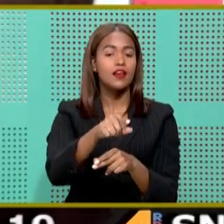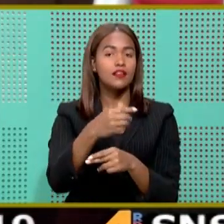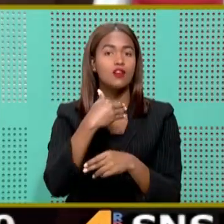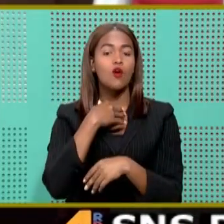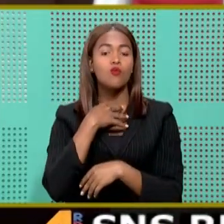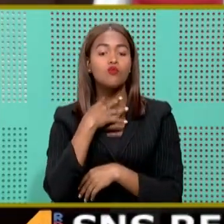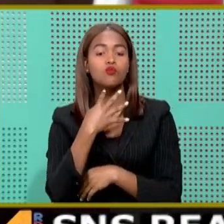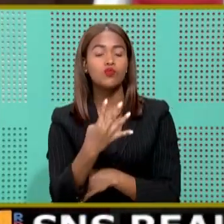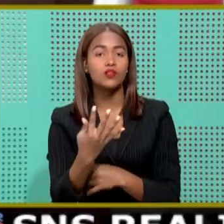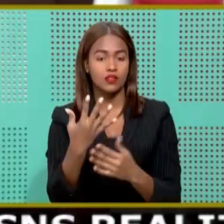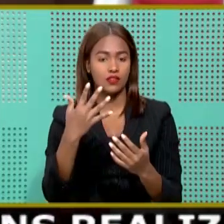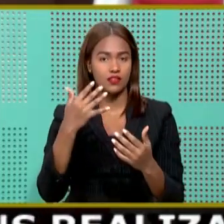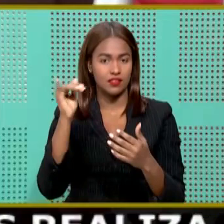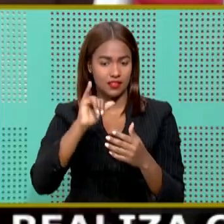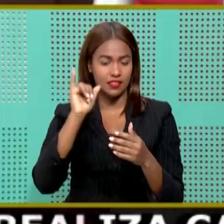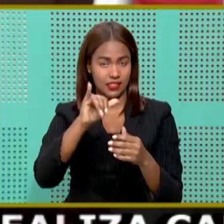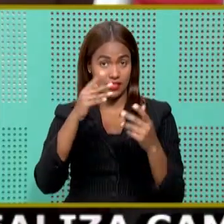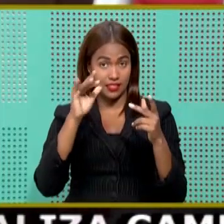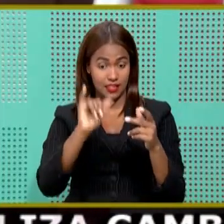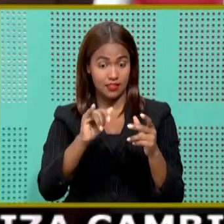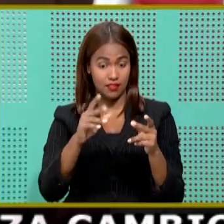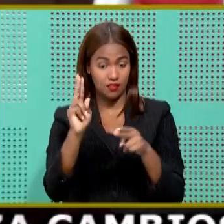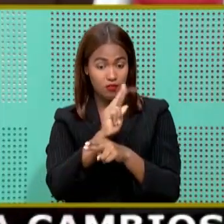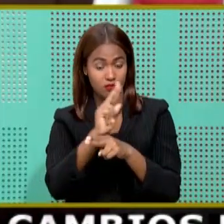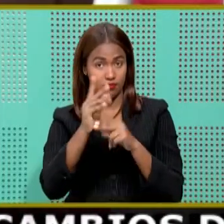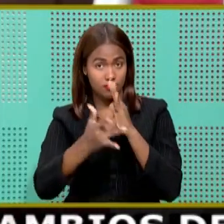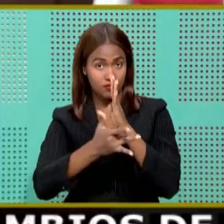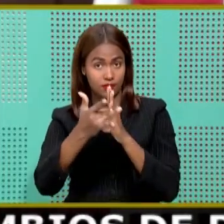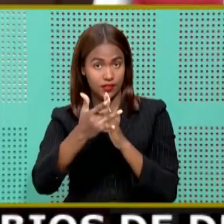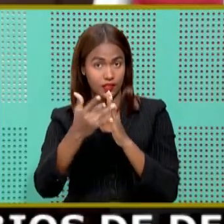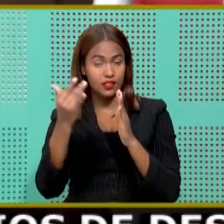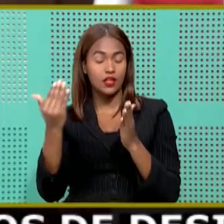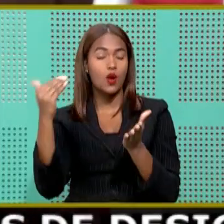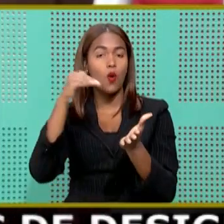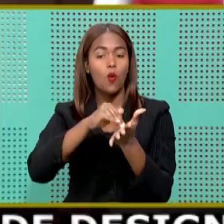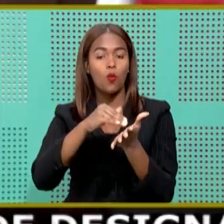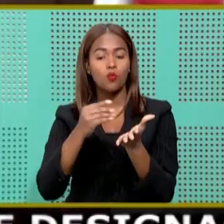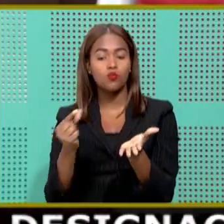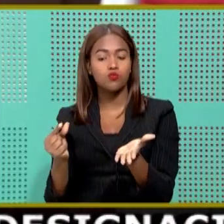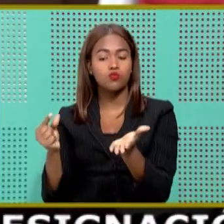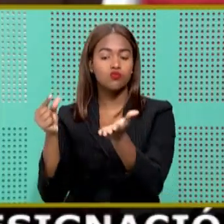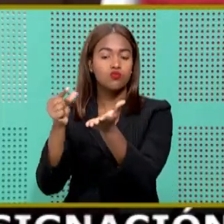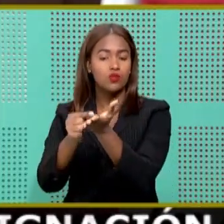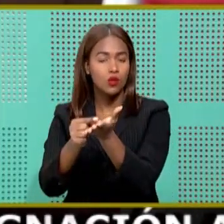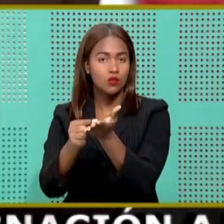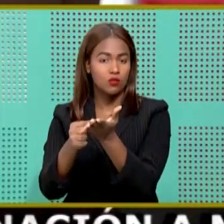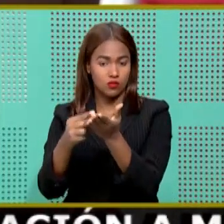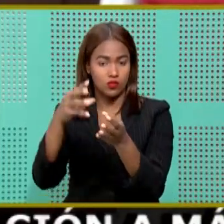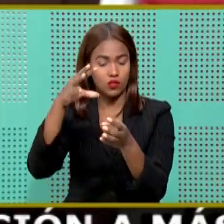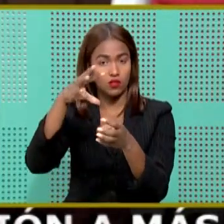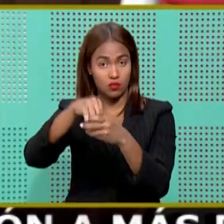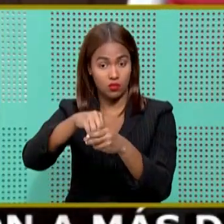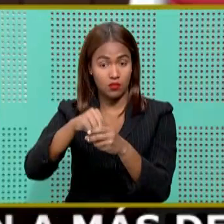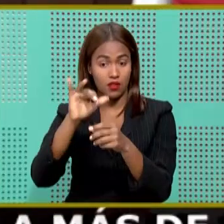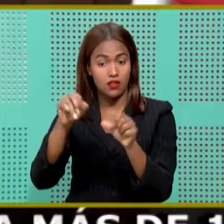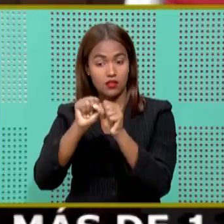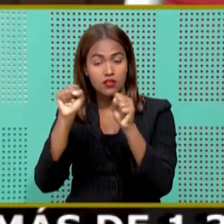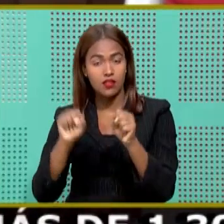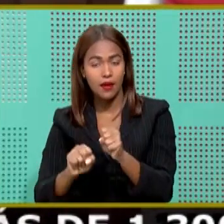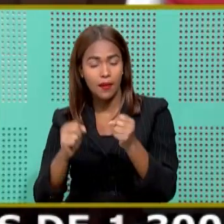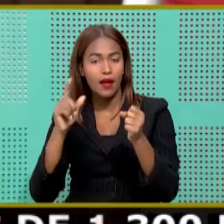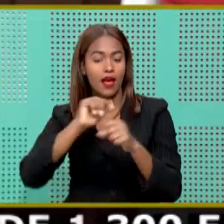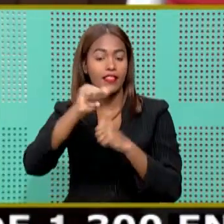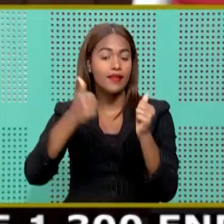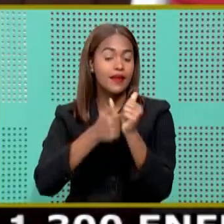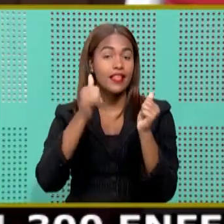membrana se retira de este dispositivo, se vuelve a colocar en su reservorio, se coloca en el sistema y